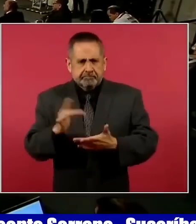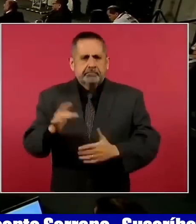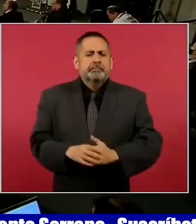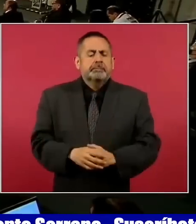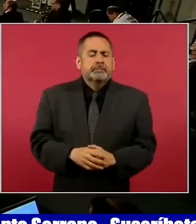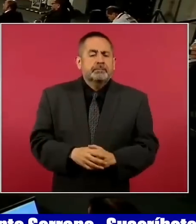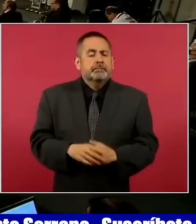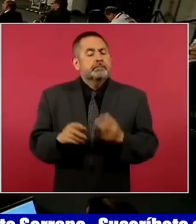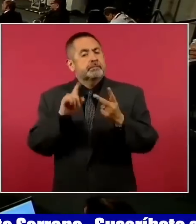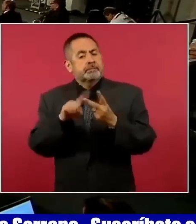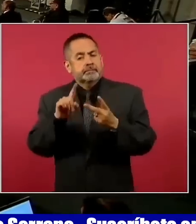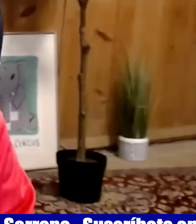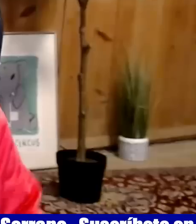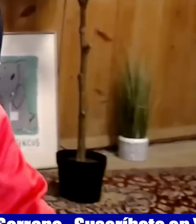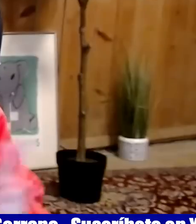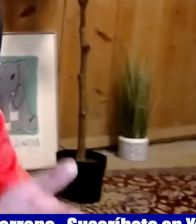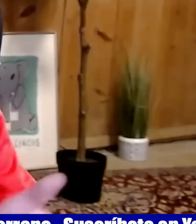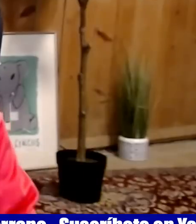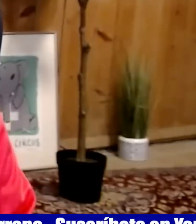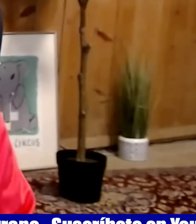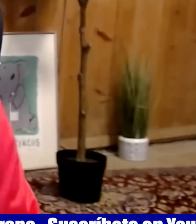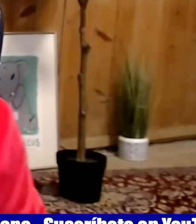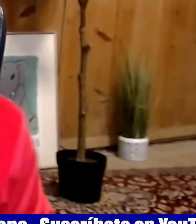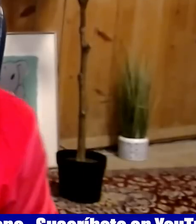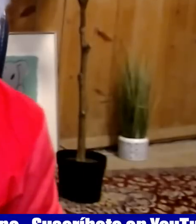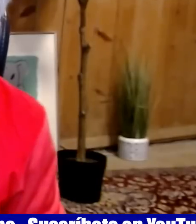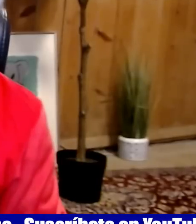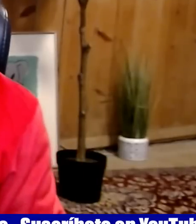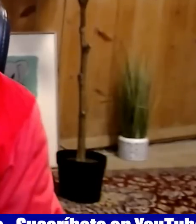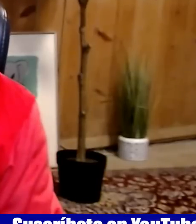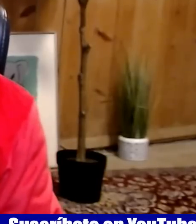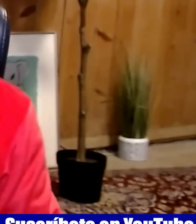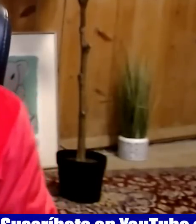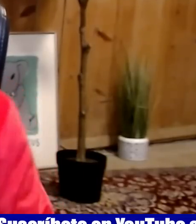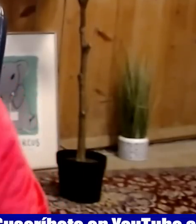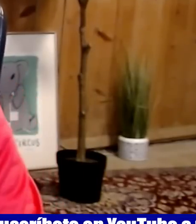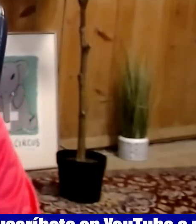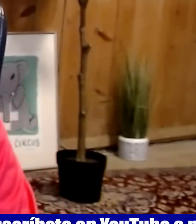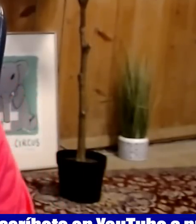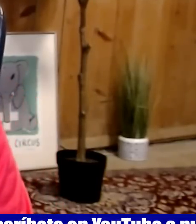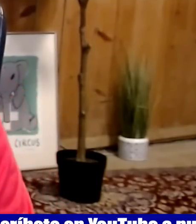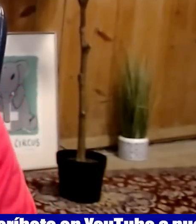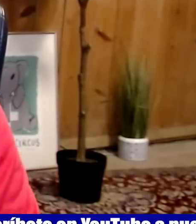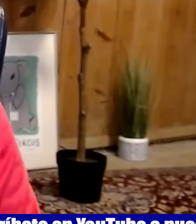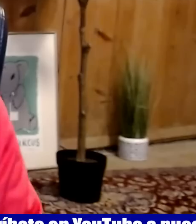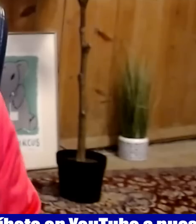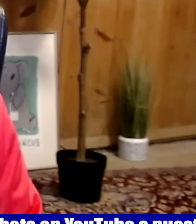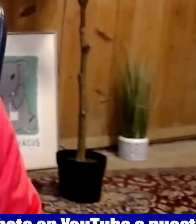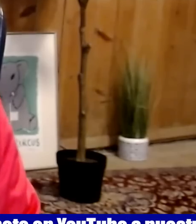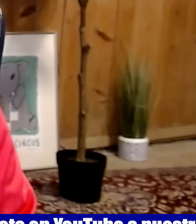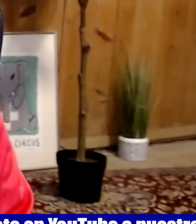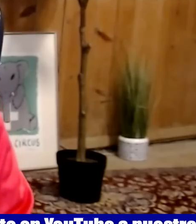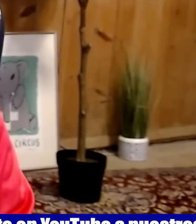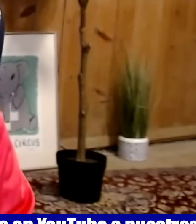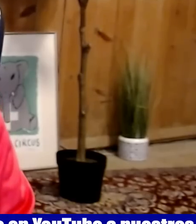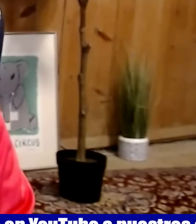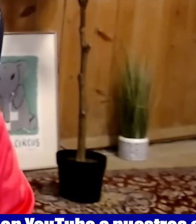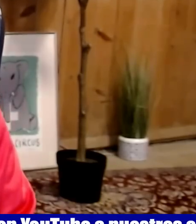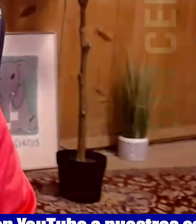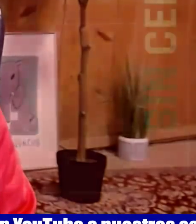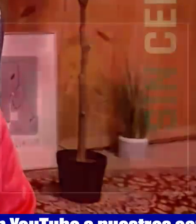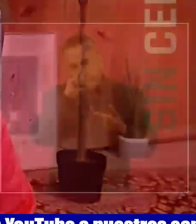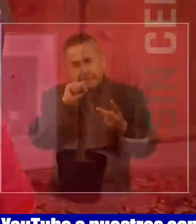Reforma, le dice a Junco, se refiere a Alejandro Junco de la Vega, el director de Reforma, le dice a Junco de mi parte que le vamos a ganar,